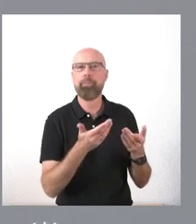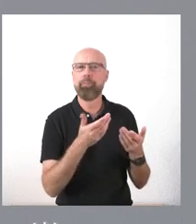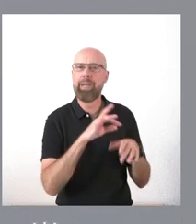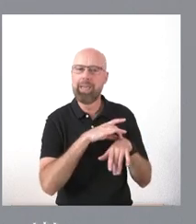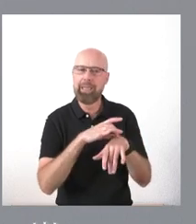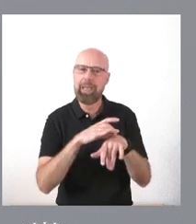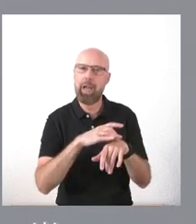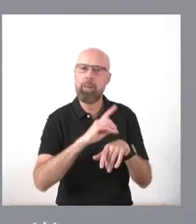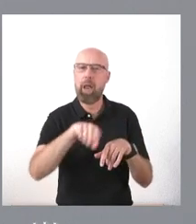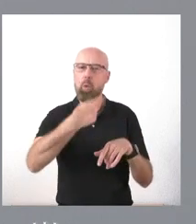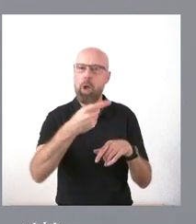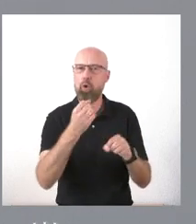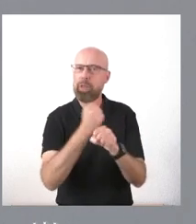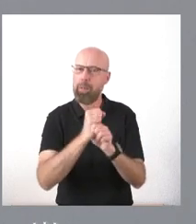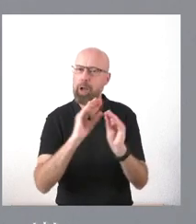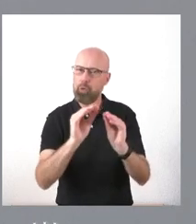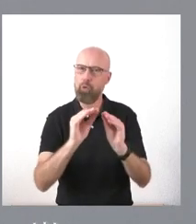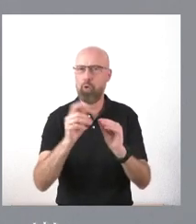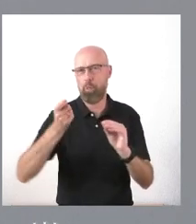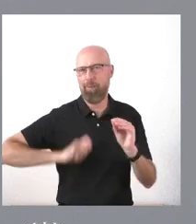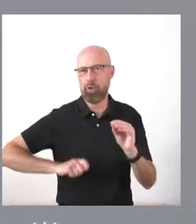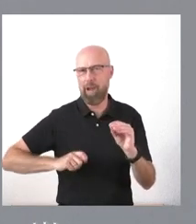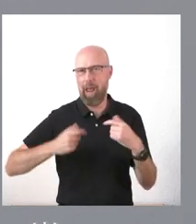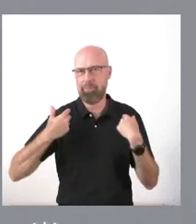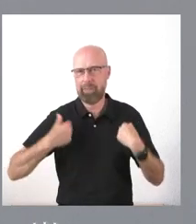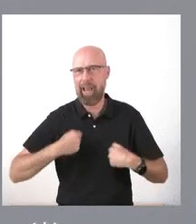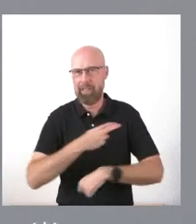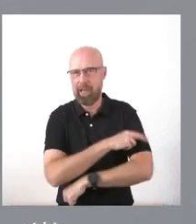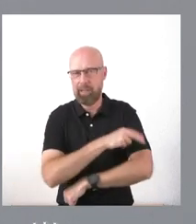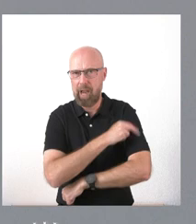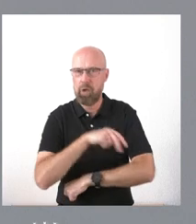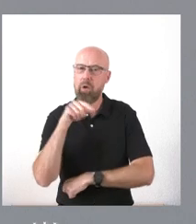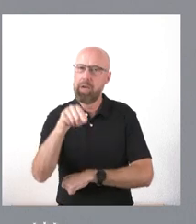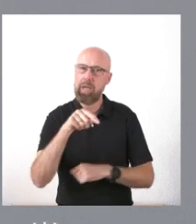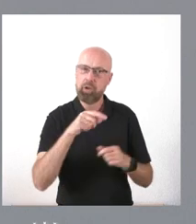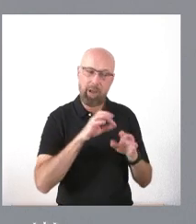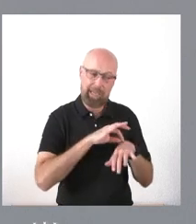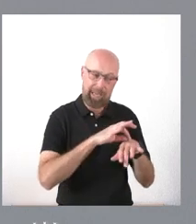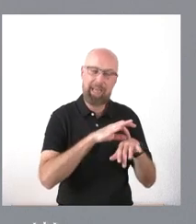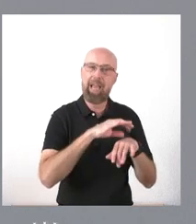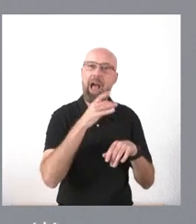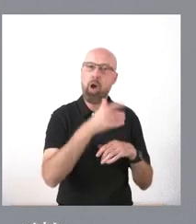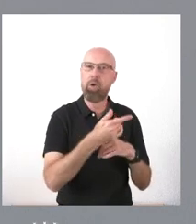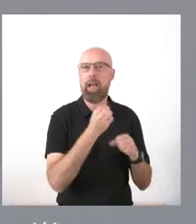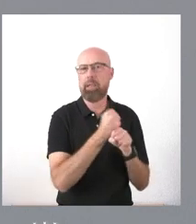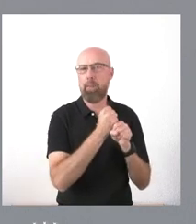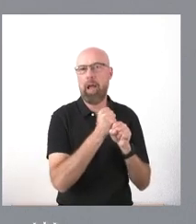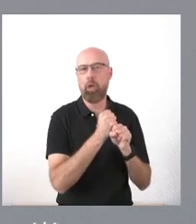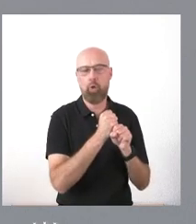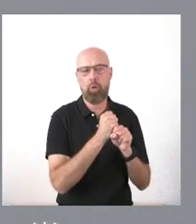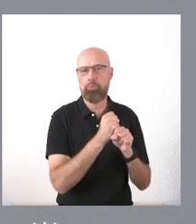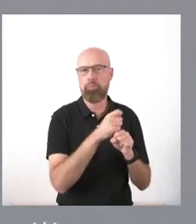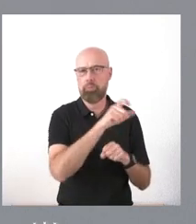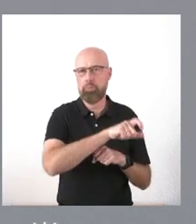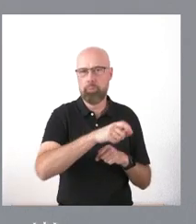de Los profesionales sanitarios en eso están trabajando los sanitarios de la consejería de agricultura y ganadería y con un poco más de tiempo y en